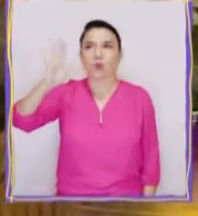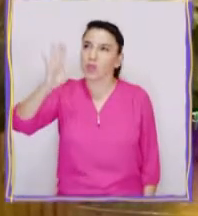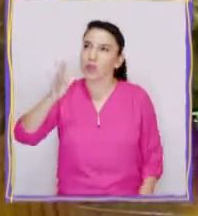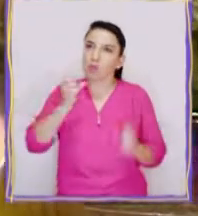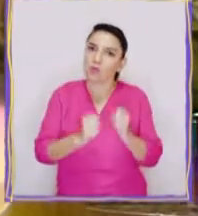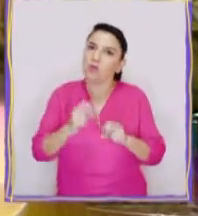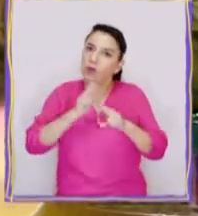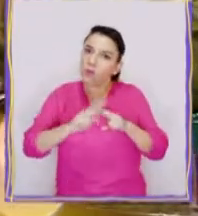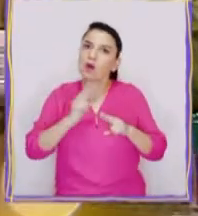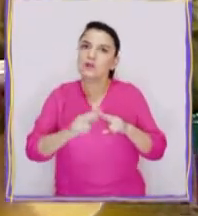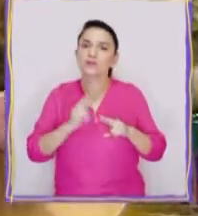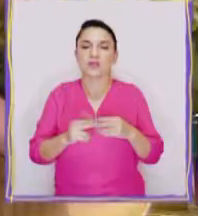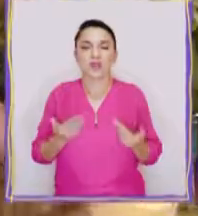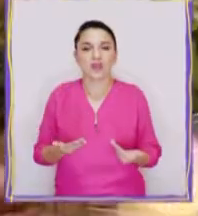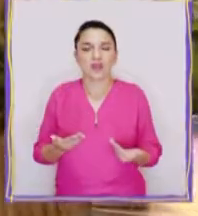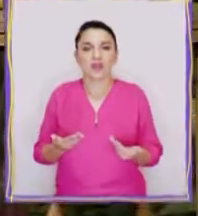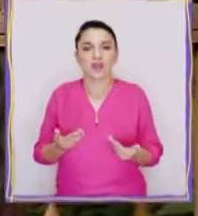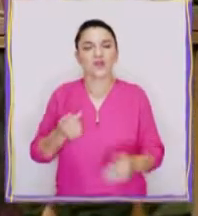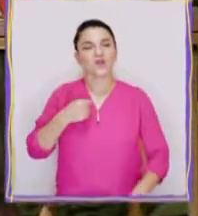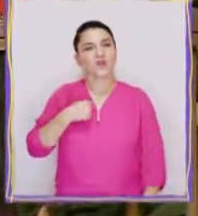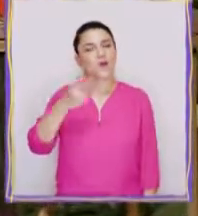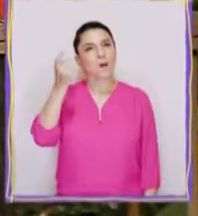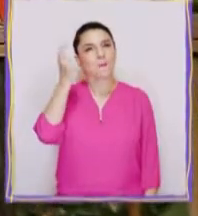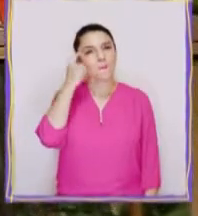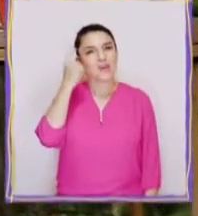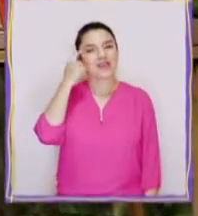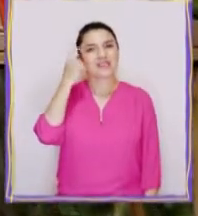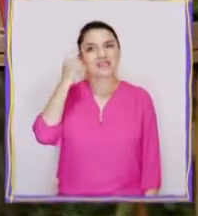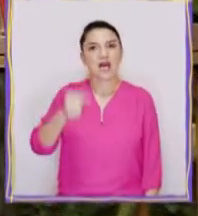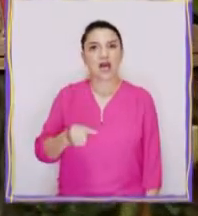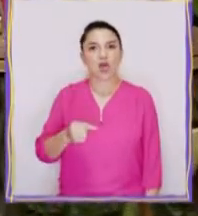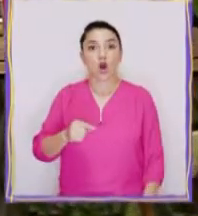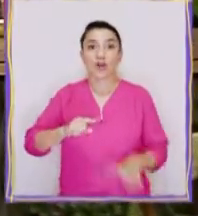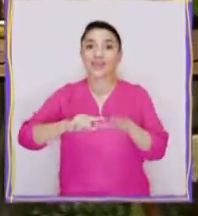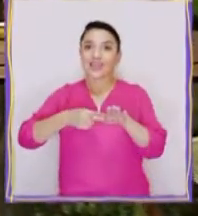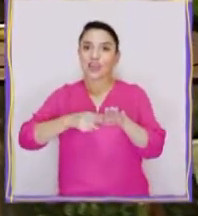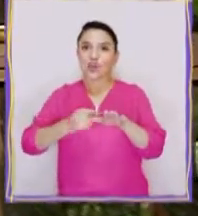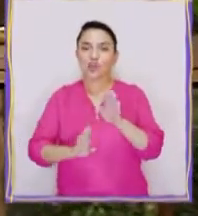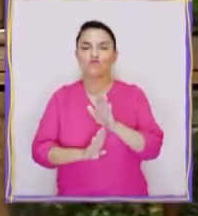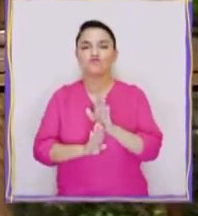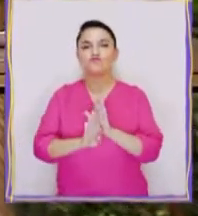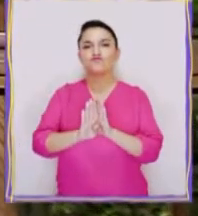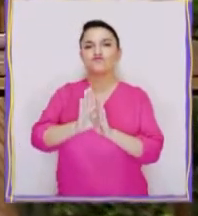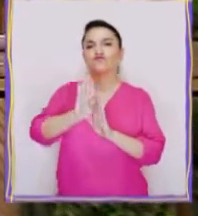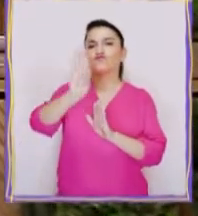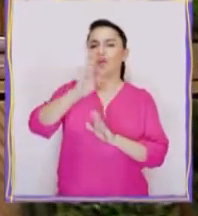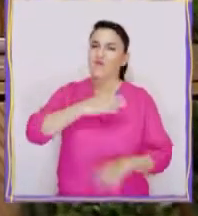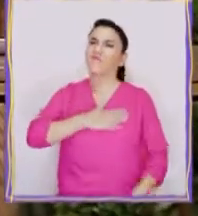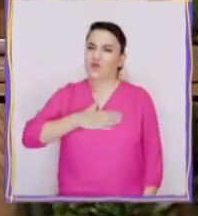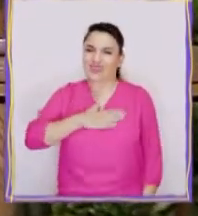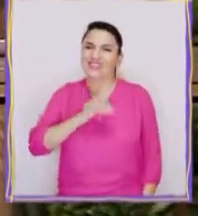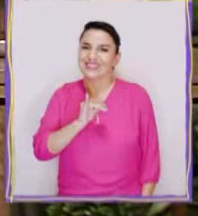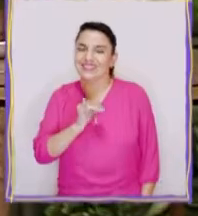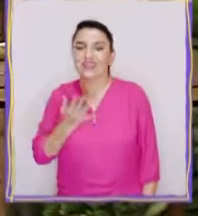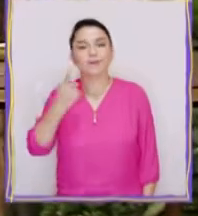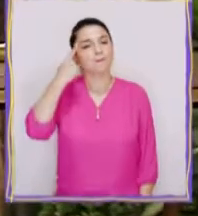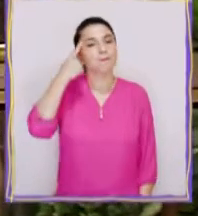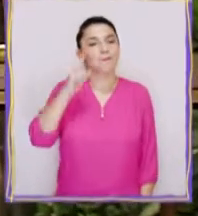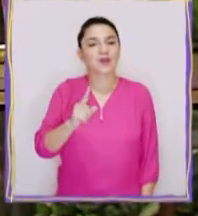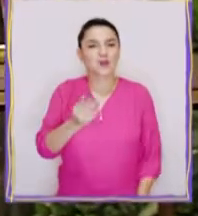las posibilidades que esto trae. Esto me hizo pensar en lo avanzado que está la tecnología. Y me